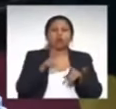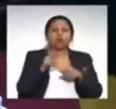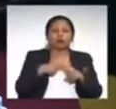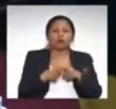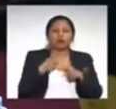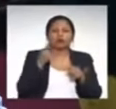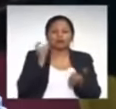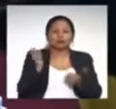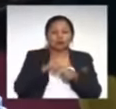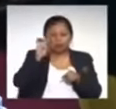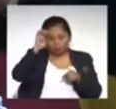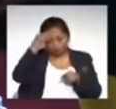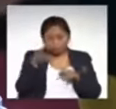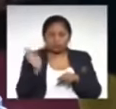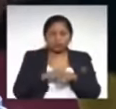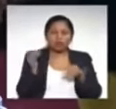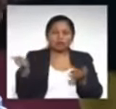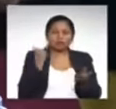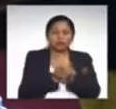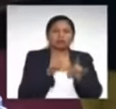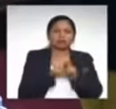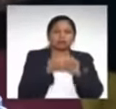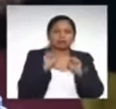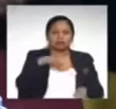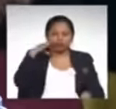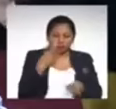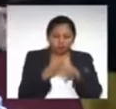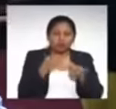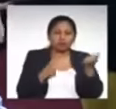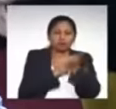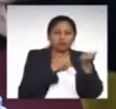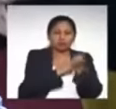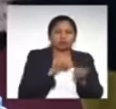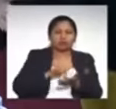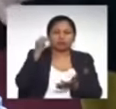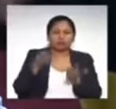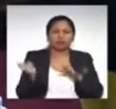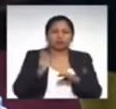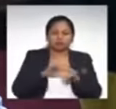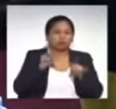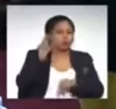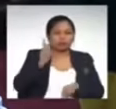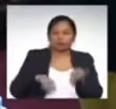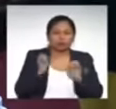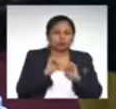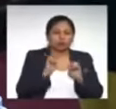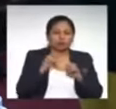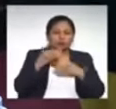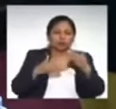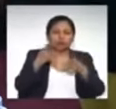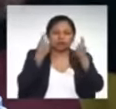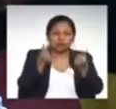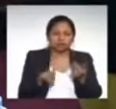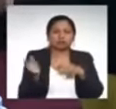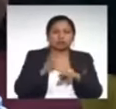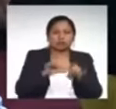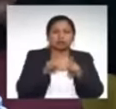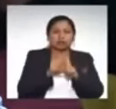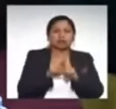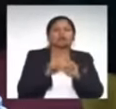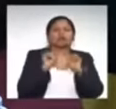cuáles son los partidos políticos que aprueban y verdaderamente apoyan al país, y no en ampliaciones presupuestarias o